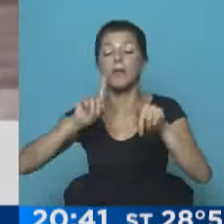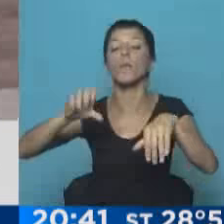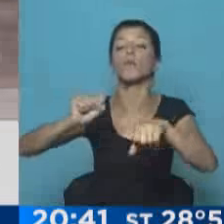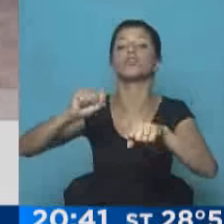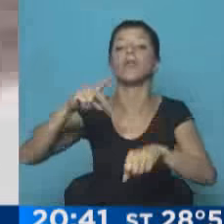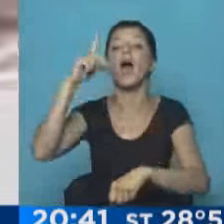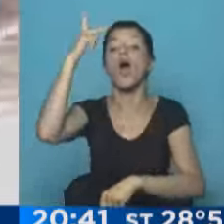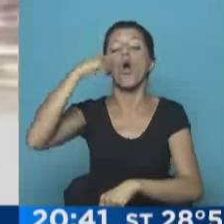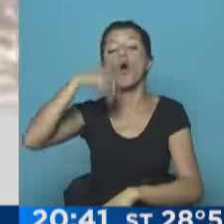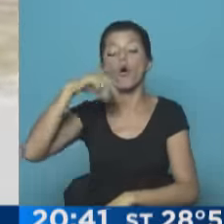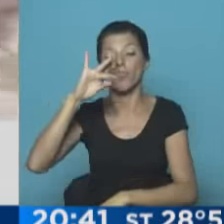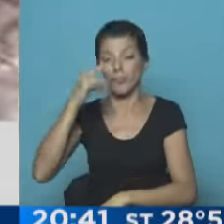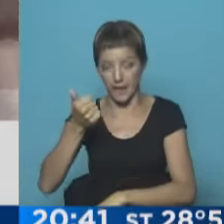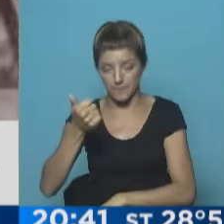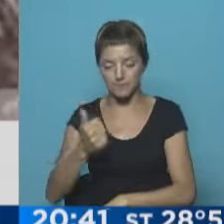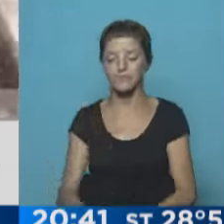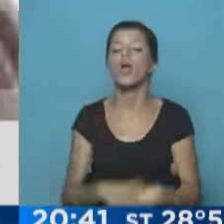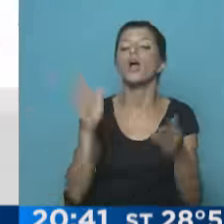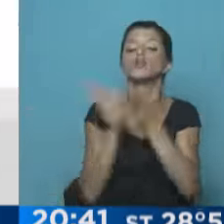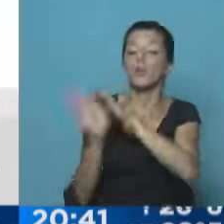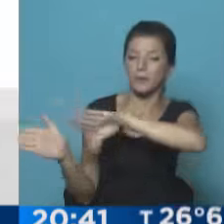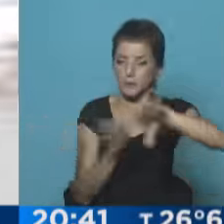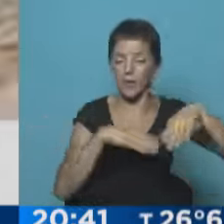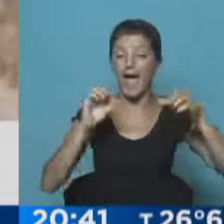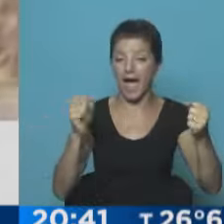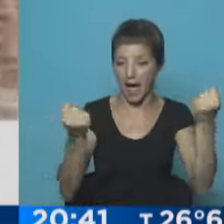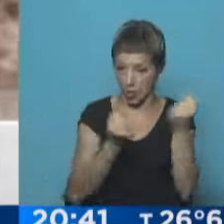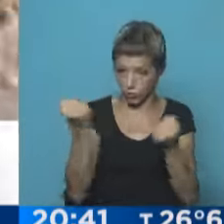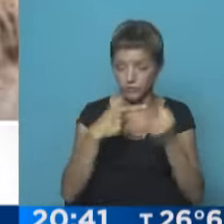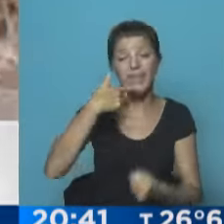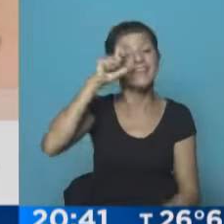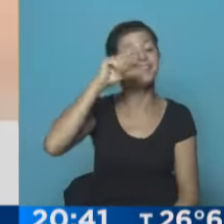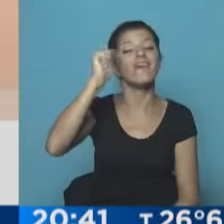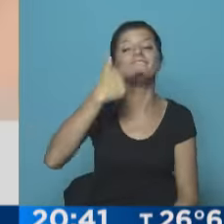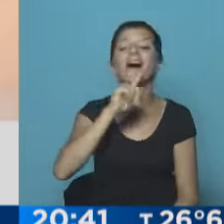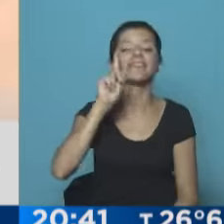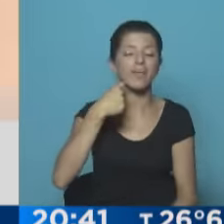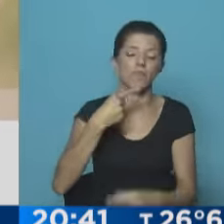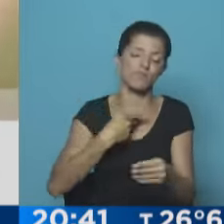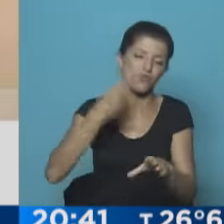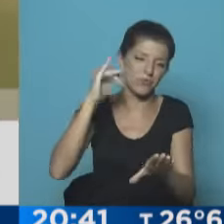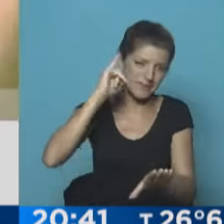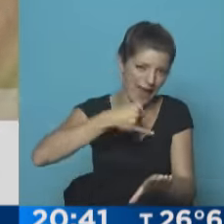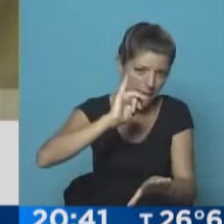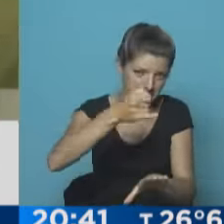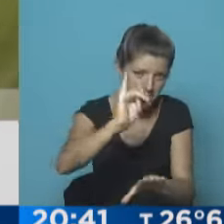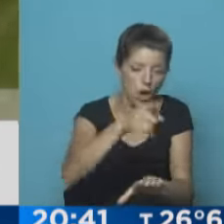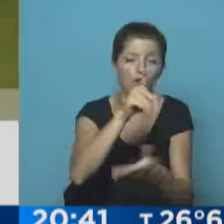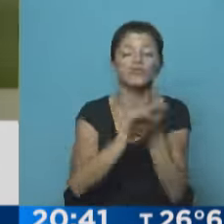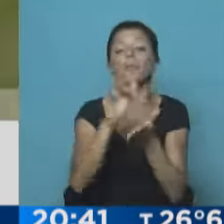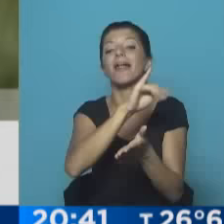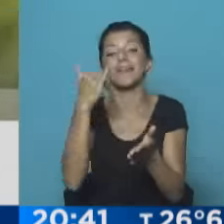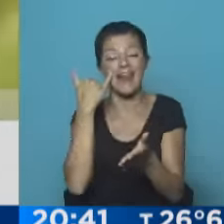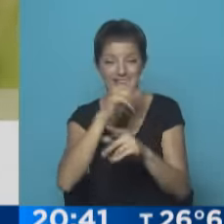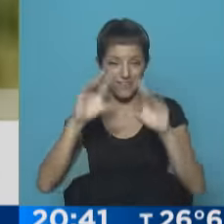mejor posicionados. En cuanto a autos, Sebastián Loeb, quien fue varias veces campeón del mundo en el Rally Mundial, en